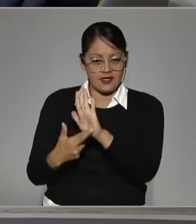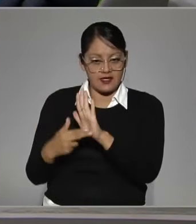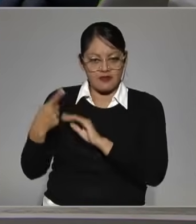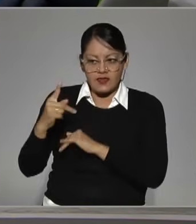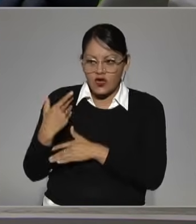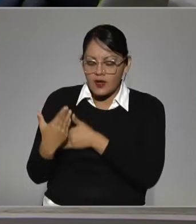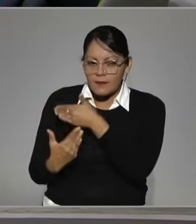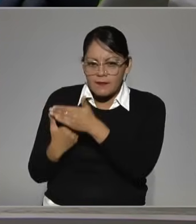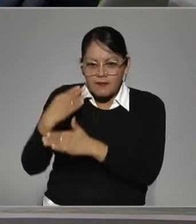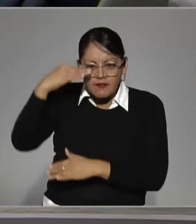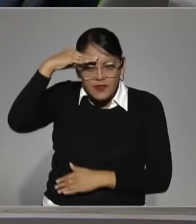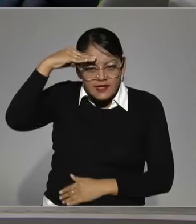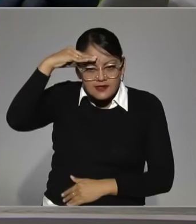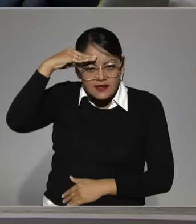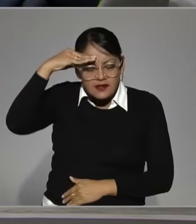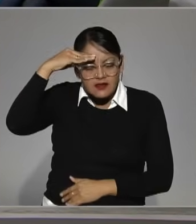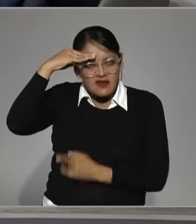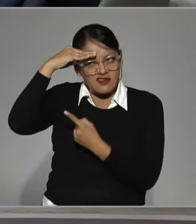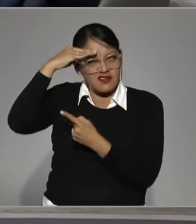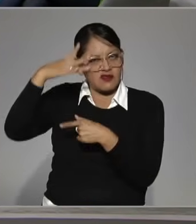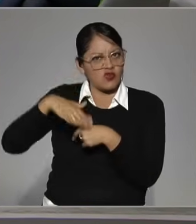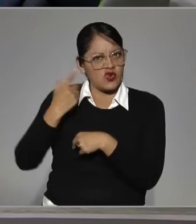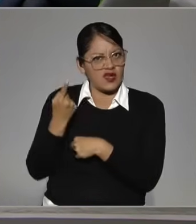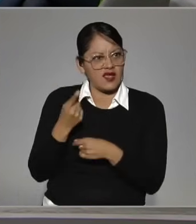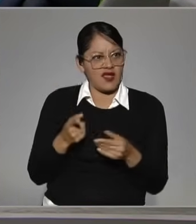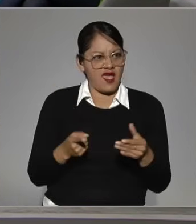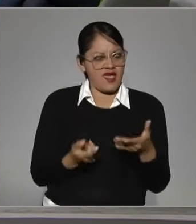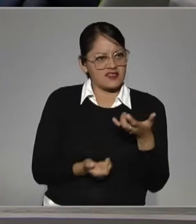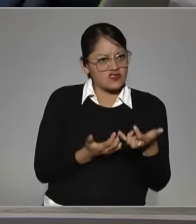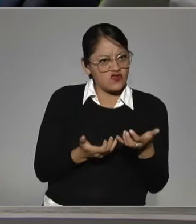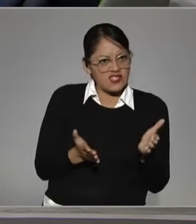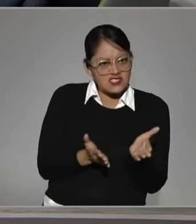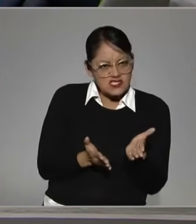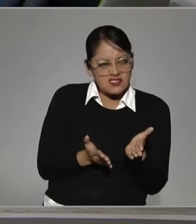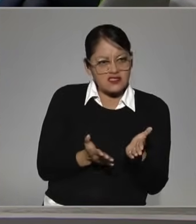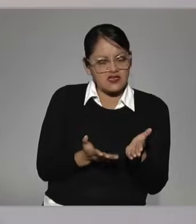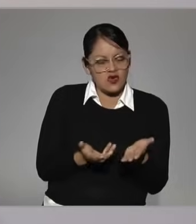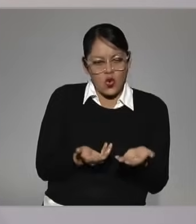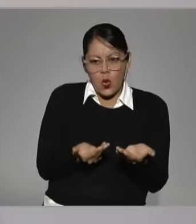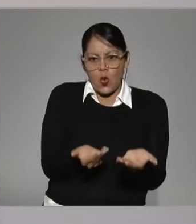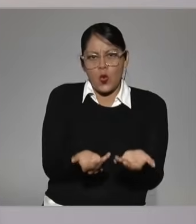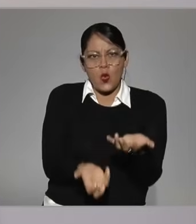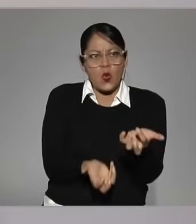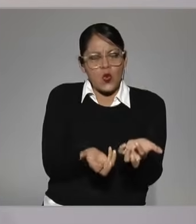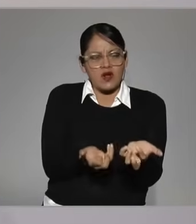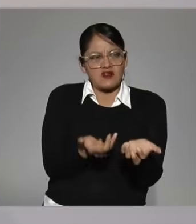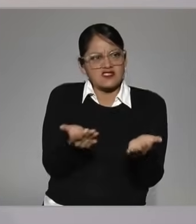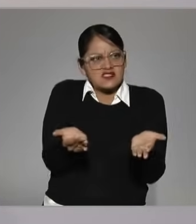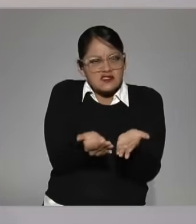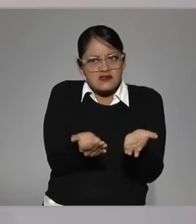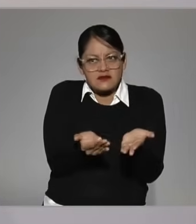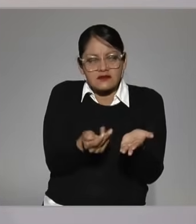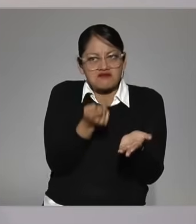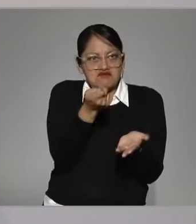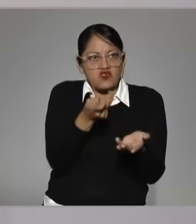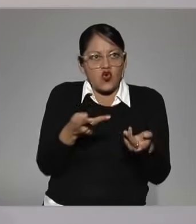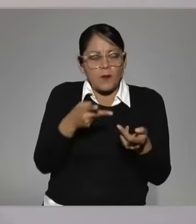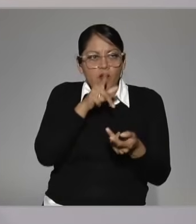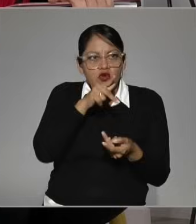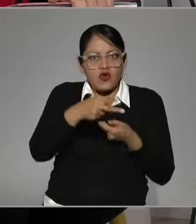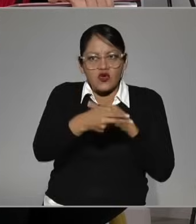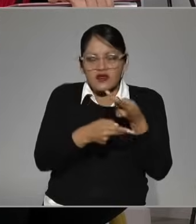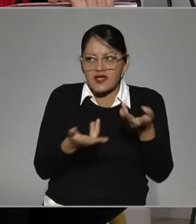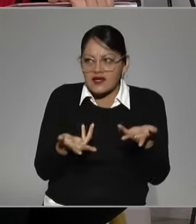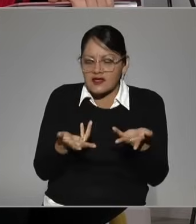proceso reflexivo que te permita decir, porque la estufa era así pequeñita, porque el horno era pequeñito y así funcionaba. Porque así eran las cosas, porque